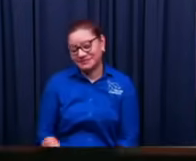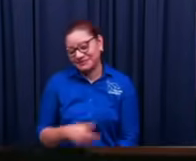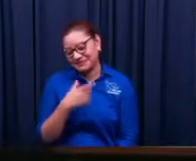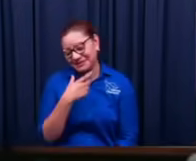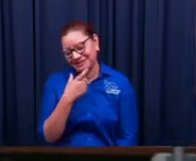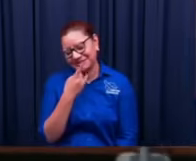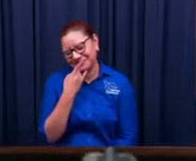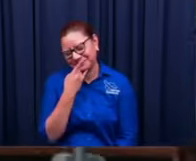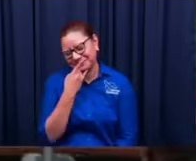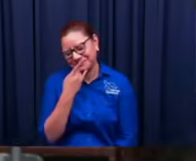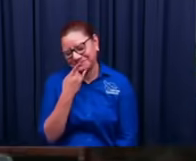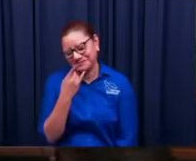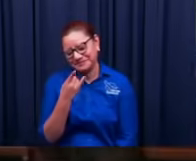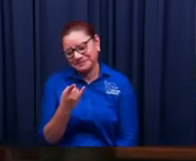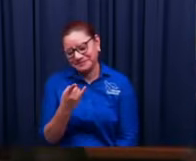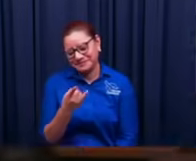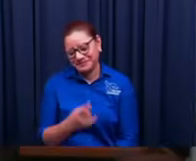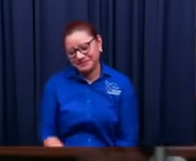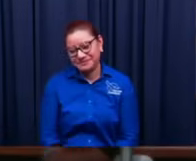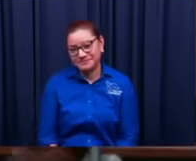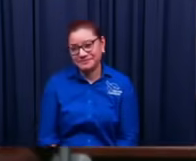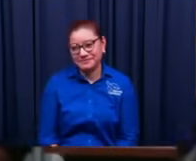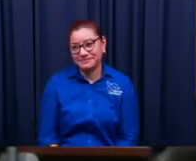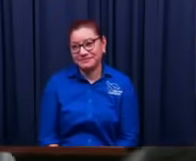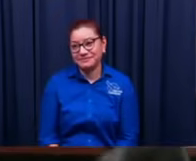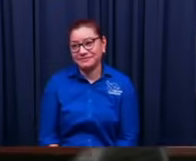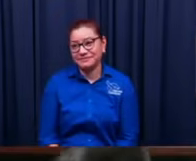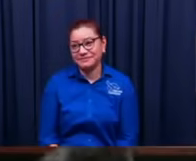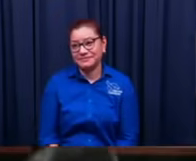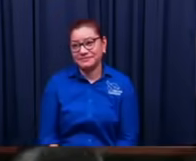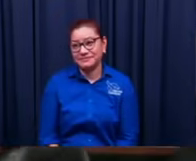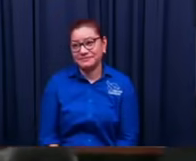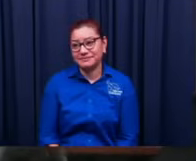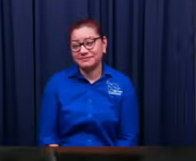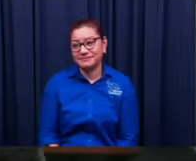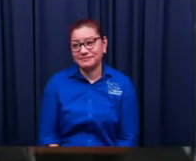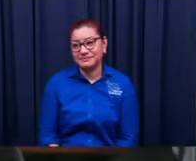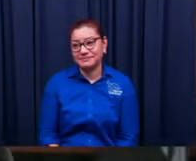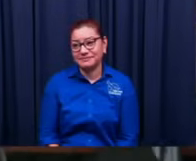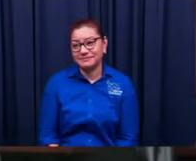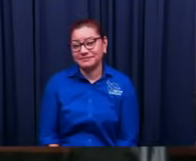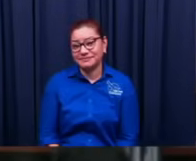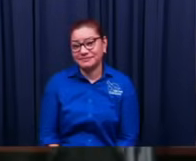Perdón, hermanos. Les dije que no iba a hablar así, ¿verdad? Pero ni modo.